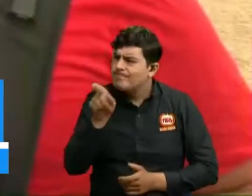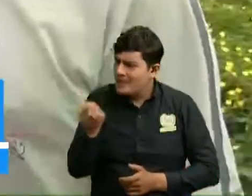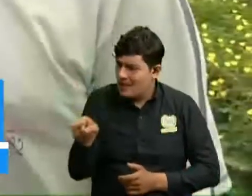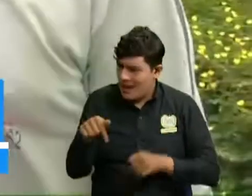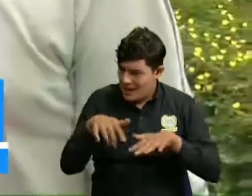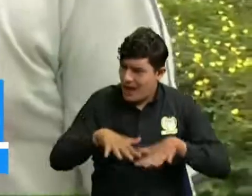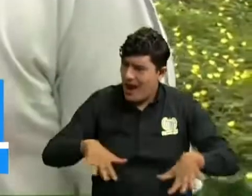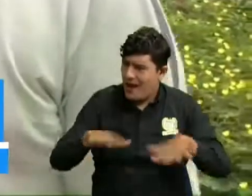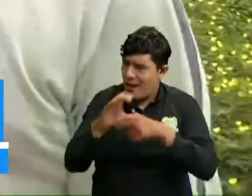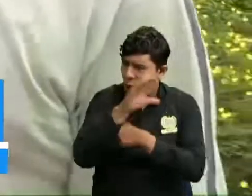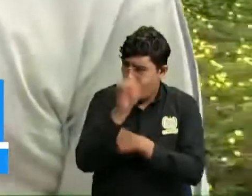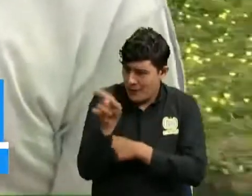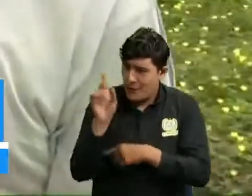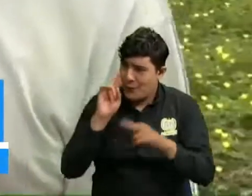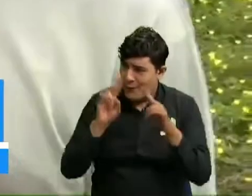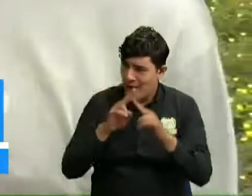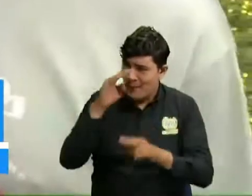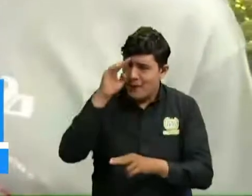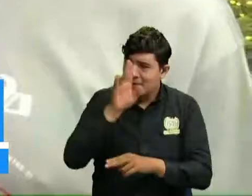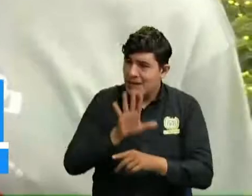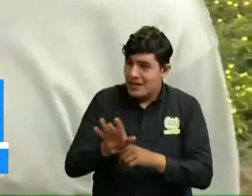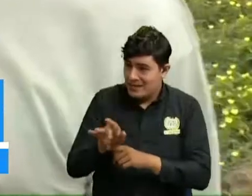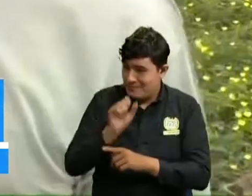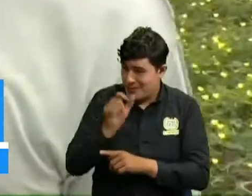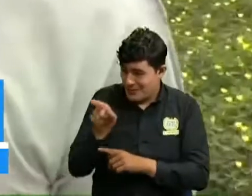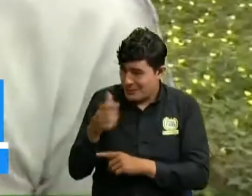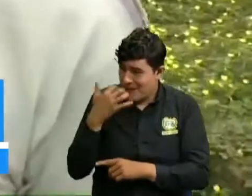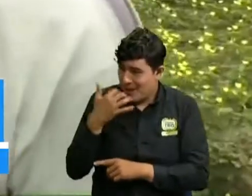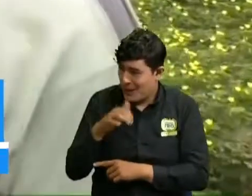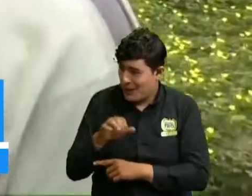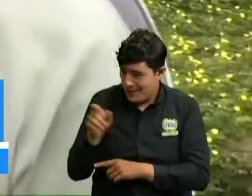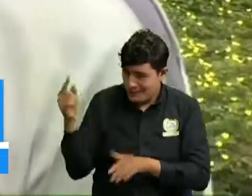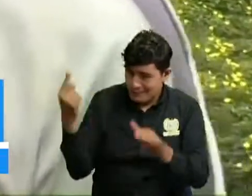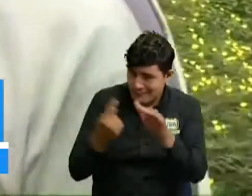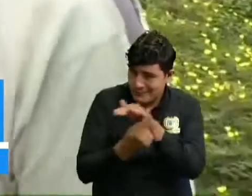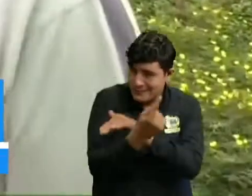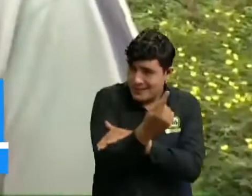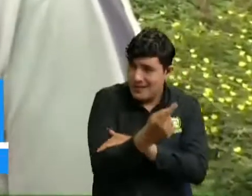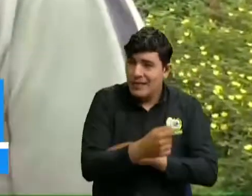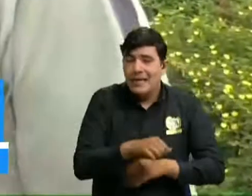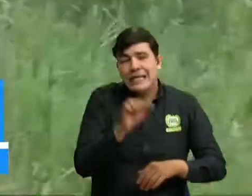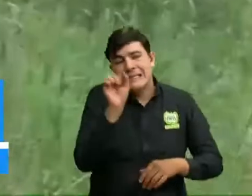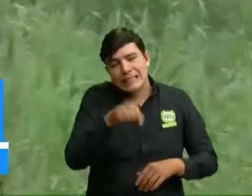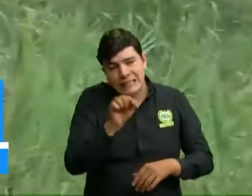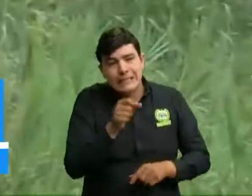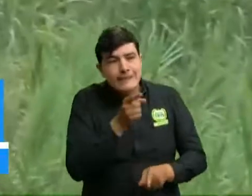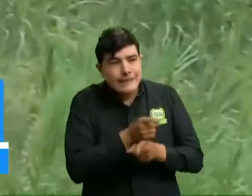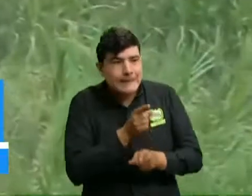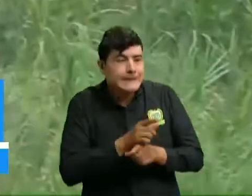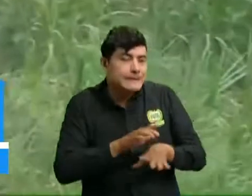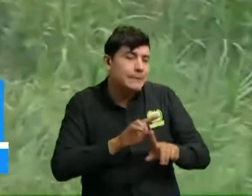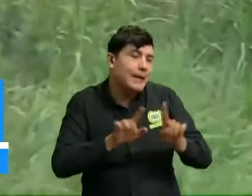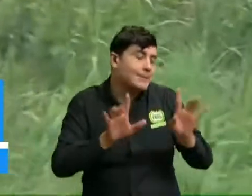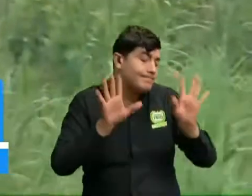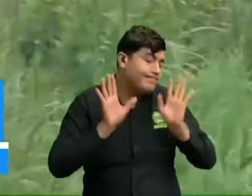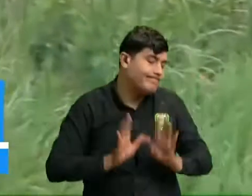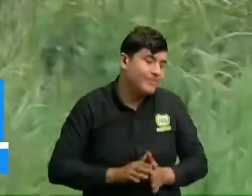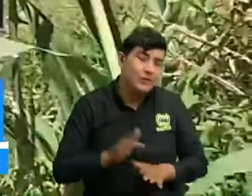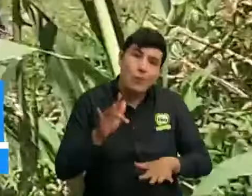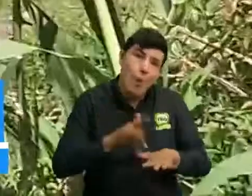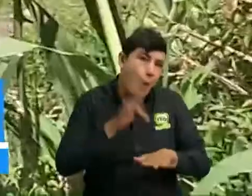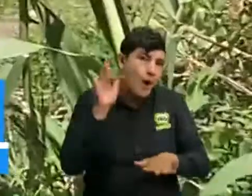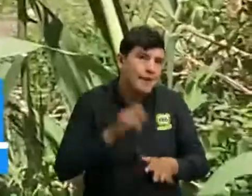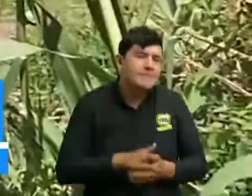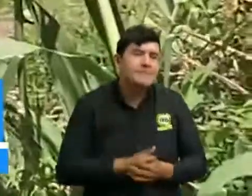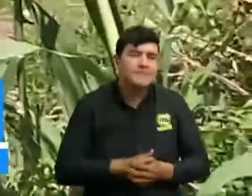Pocas veces se ven. ¿No le da un poco miedo a veces pasar la trocha porque se pone un poco inseguro en algunas oportunidades? Pues sí, pero ¿qué más hacemos? 20 puntos estratégicos fueron